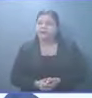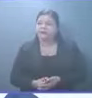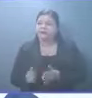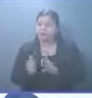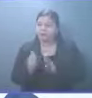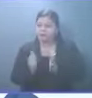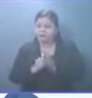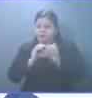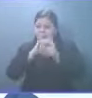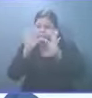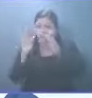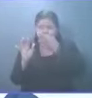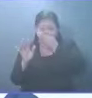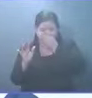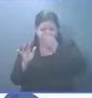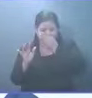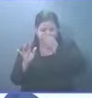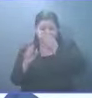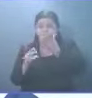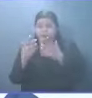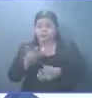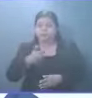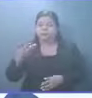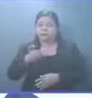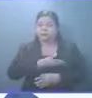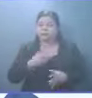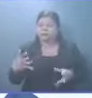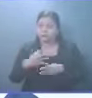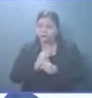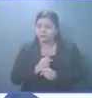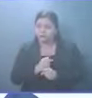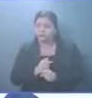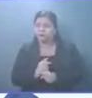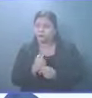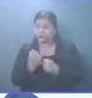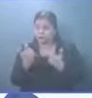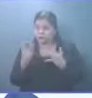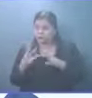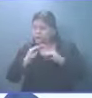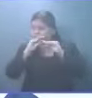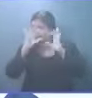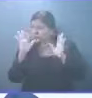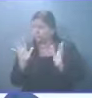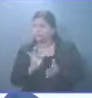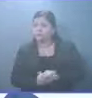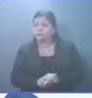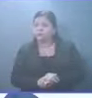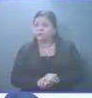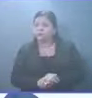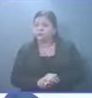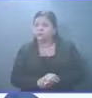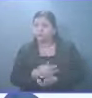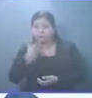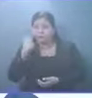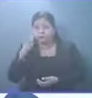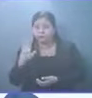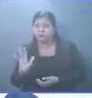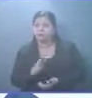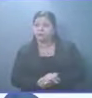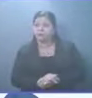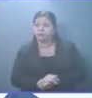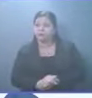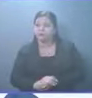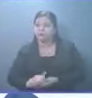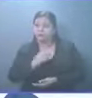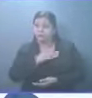artículo es claro. La conducta que estamos viendo da asomos de otra cosa. Por ejemplo, el viaje del señor presidente a los